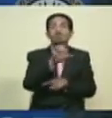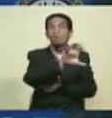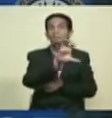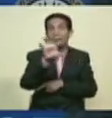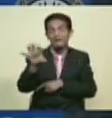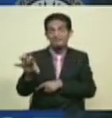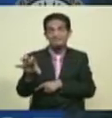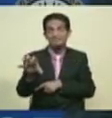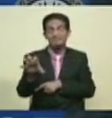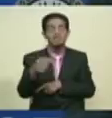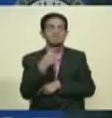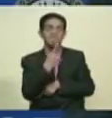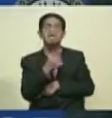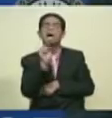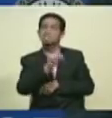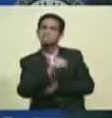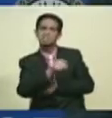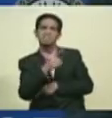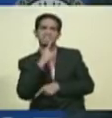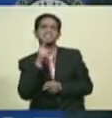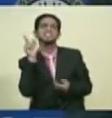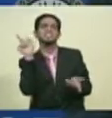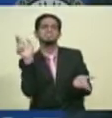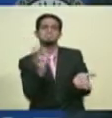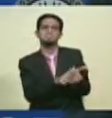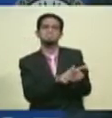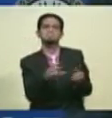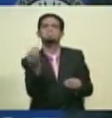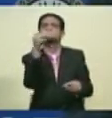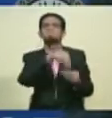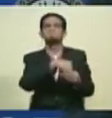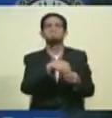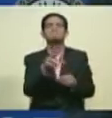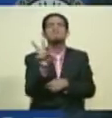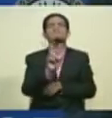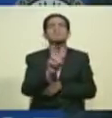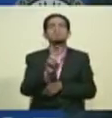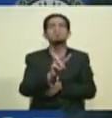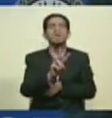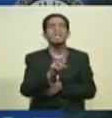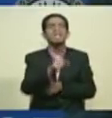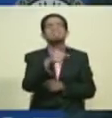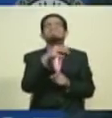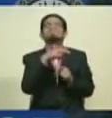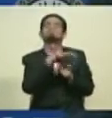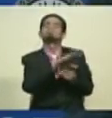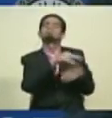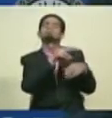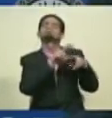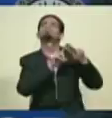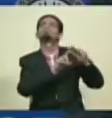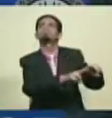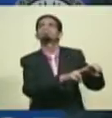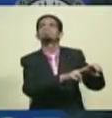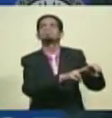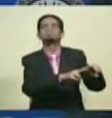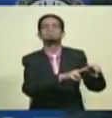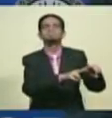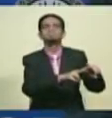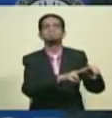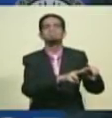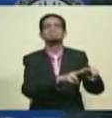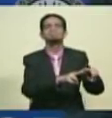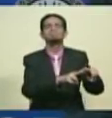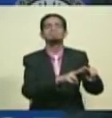organización interviniesen en los asuntos internos de Venezuela, para que la aislaran con medidas unilaterales,